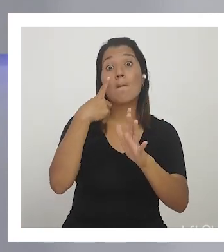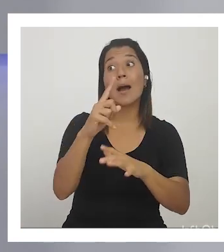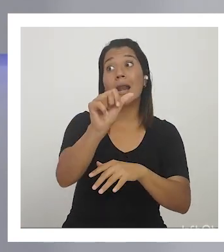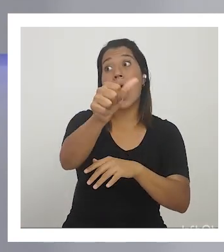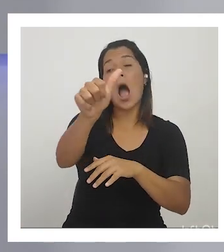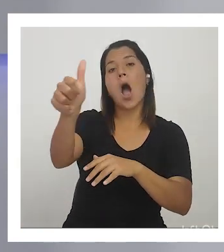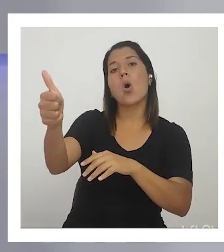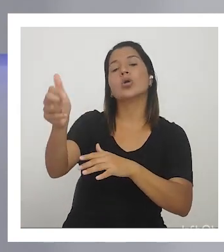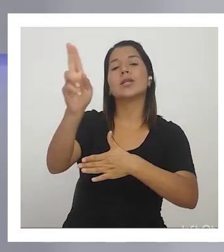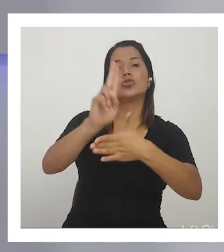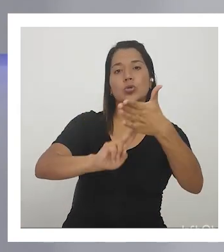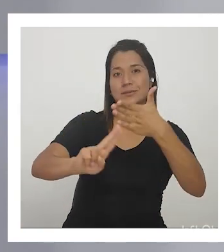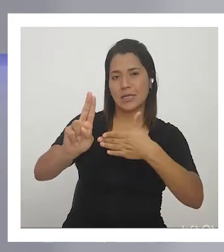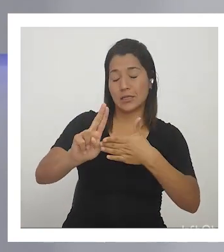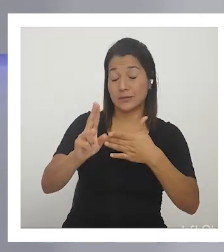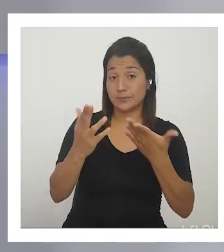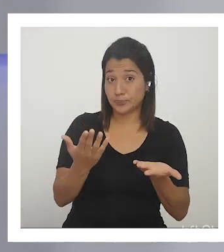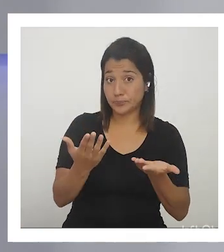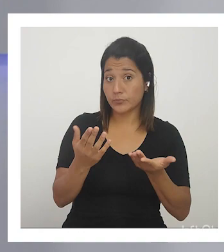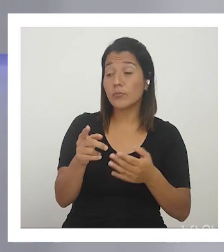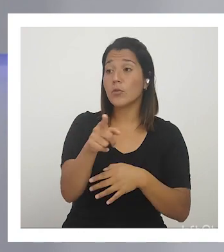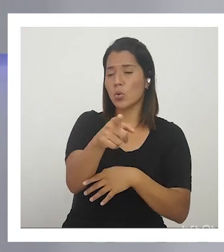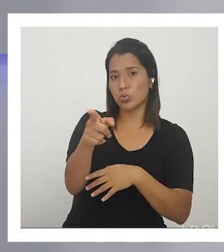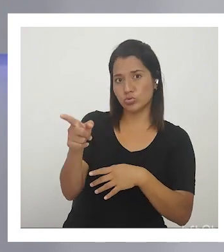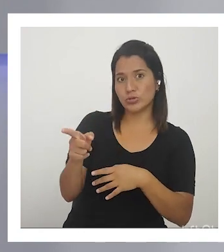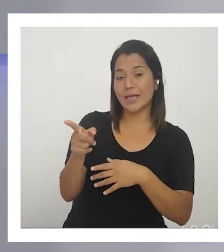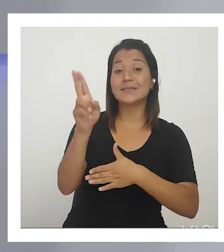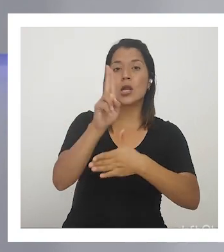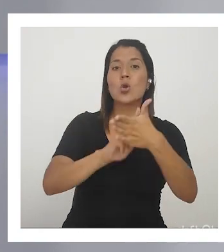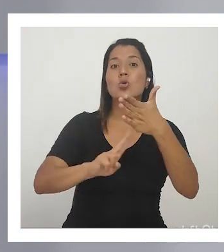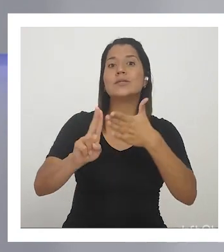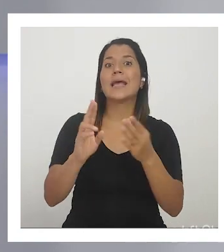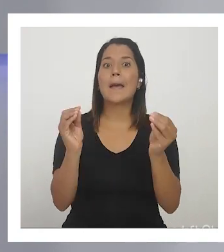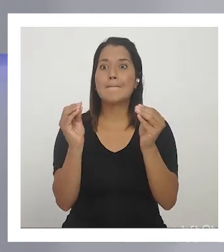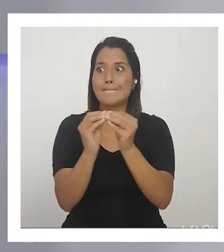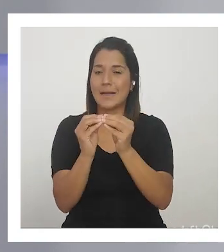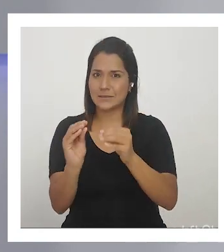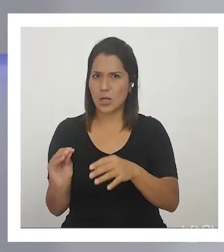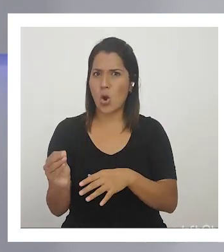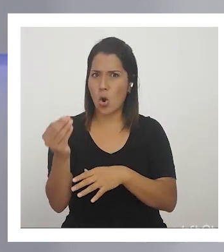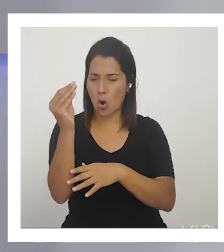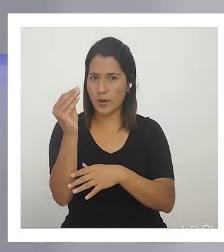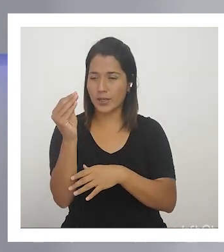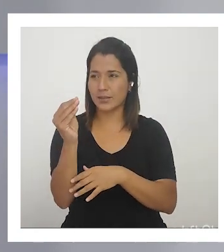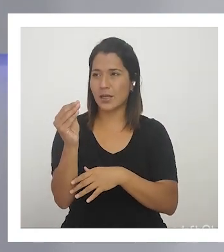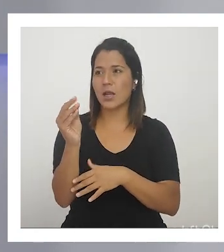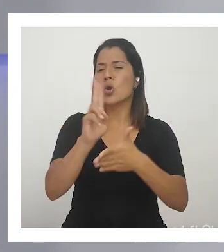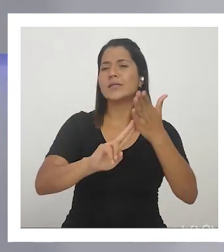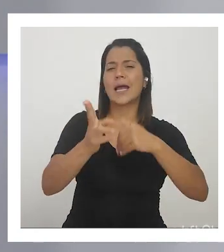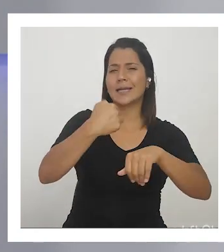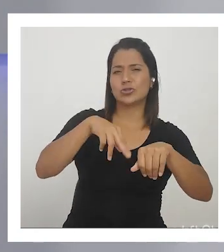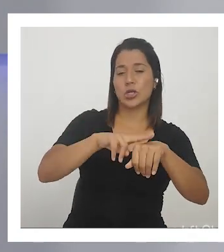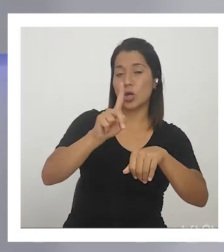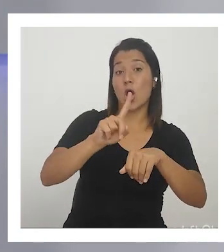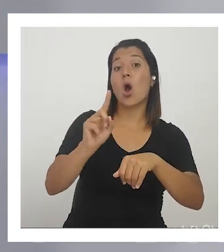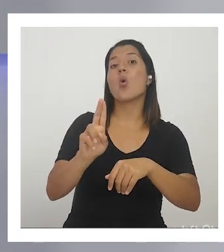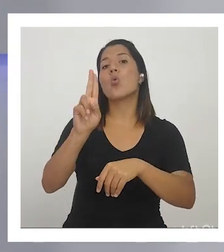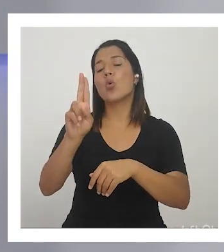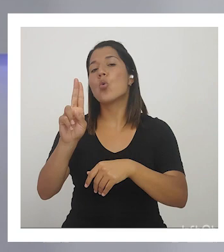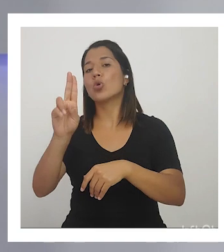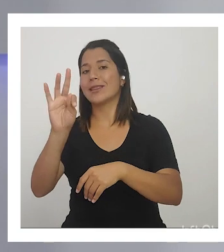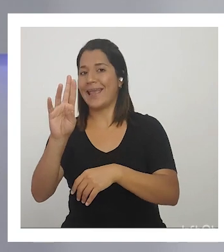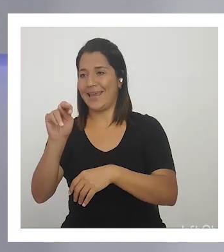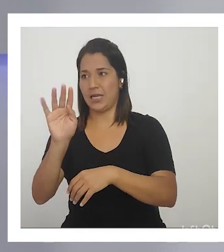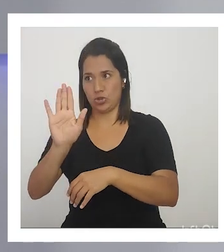superior, tomando en cuenta que ustedes son la universidad más joven y que está también visualizando la preparación de sus estudiantes con estas